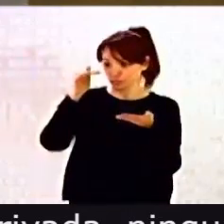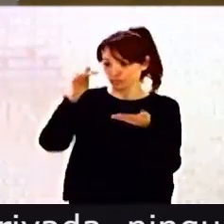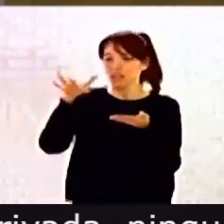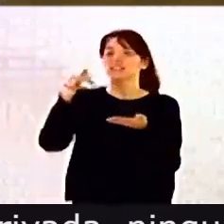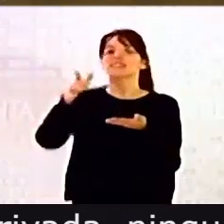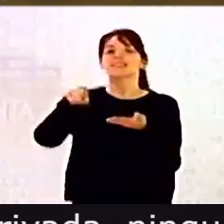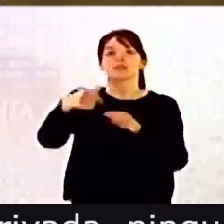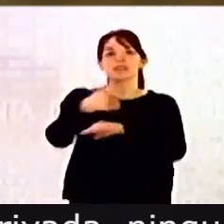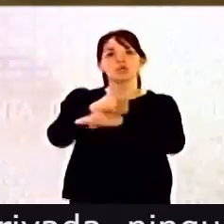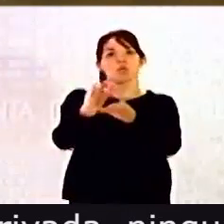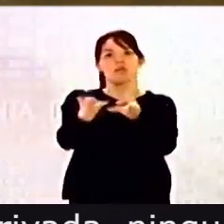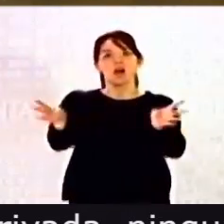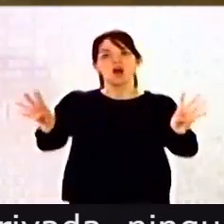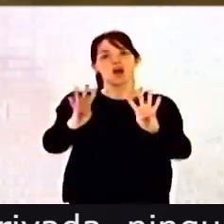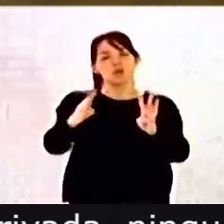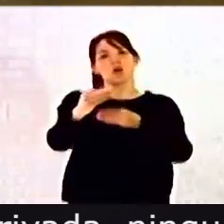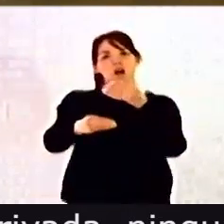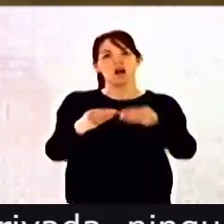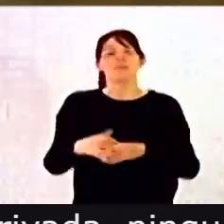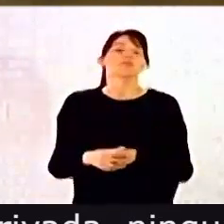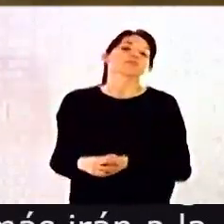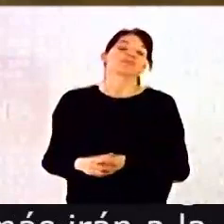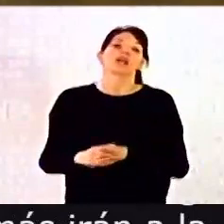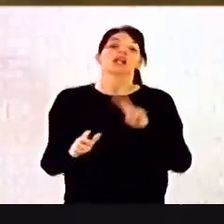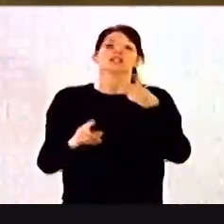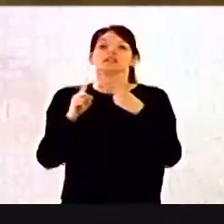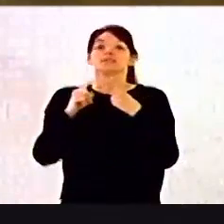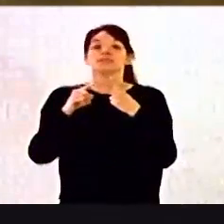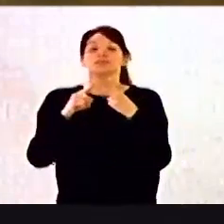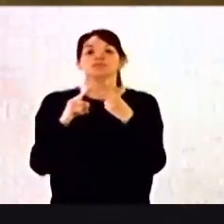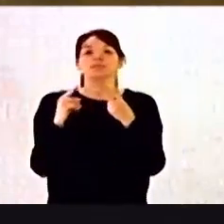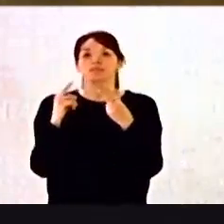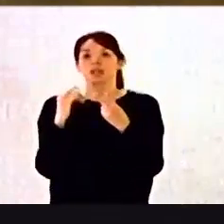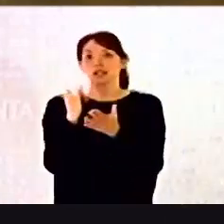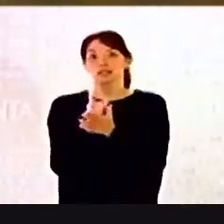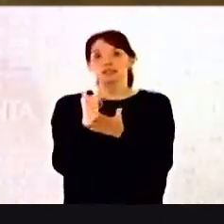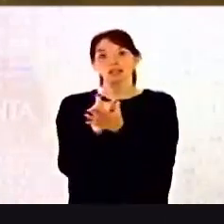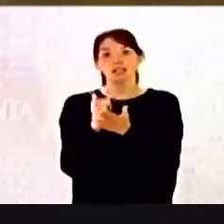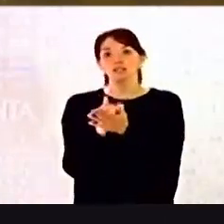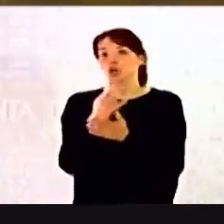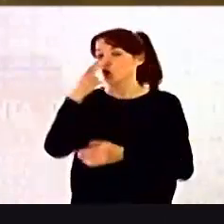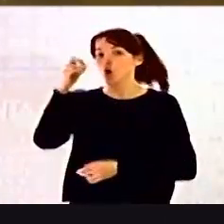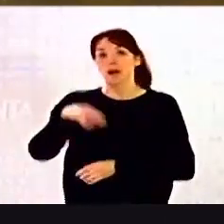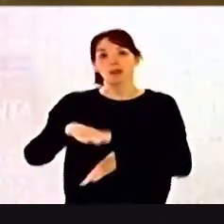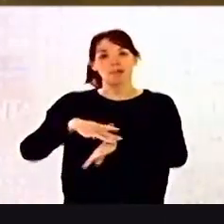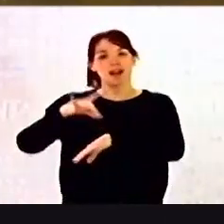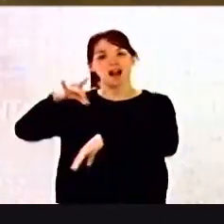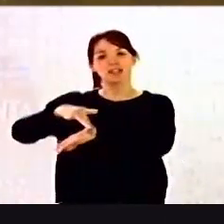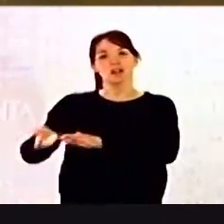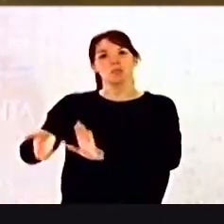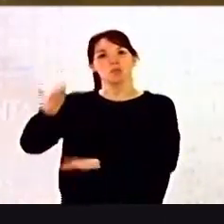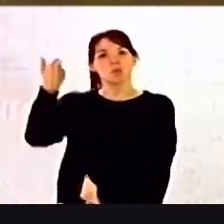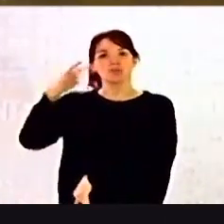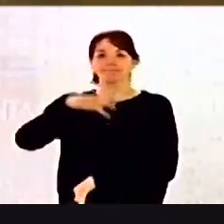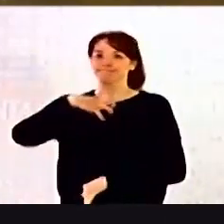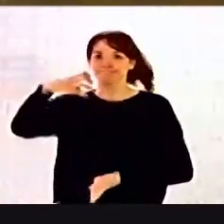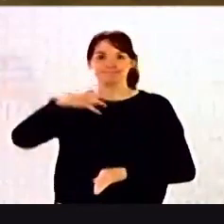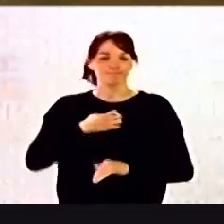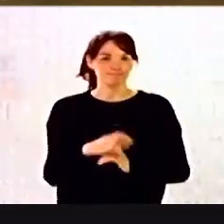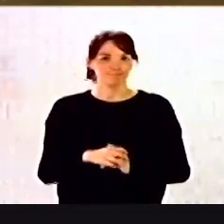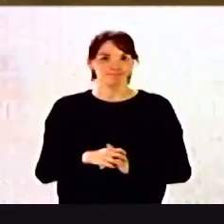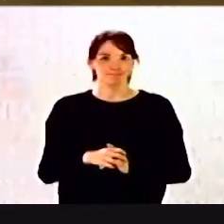ciudadanía. En segundo lugar, los test no valen para dar las altas epidemiológicas. Por lo